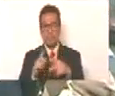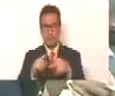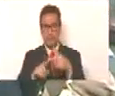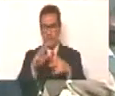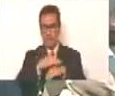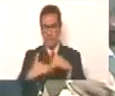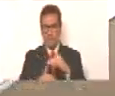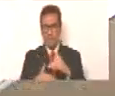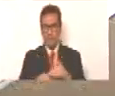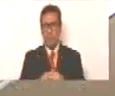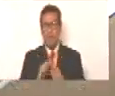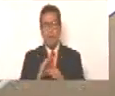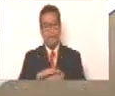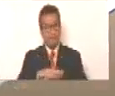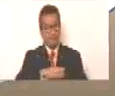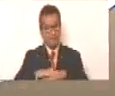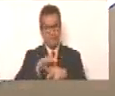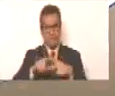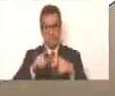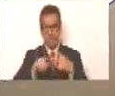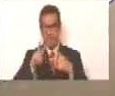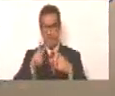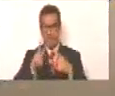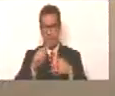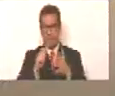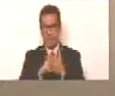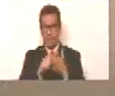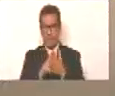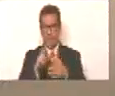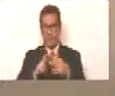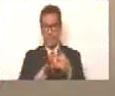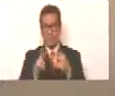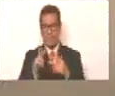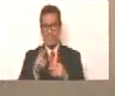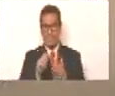Perdón, segundo punto del orden del día, señora secretaria. Se fue el cocuy.